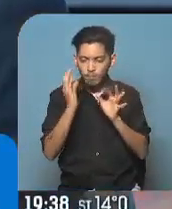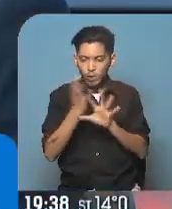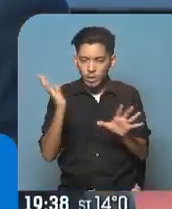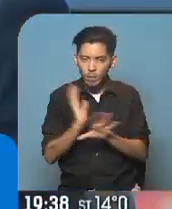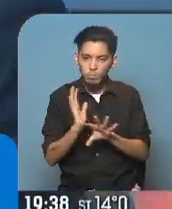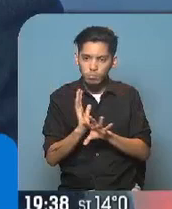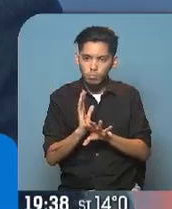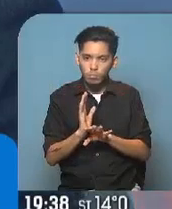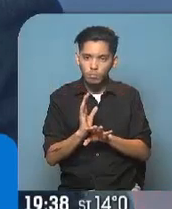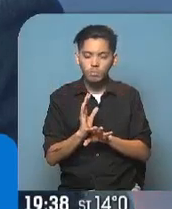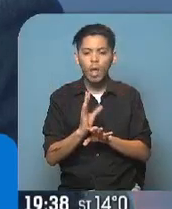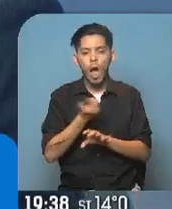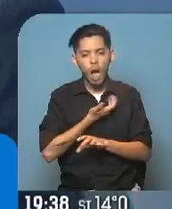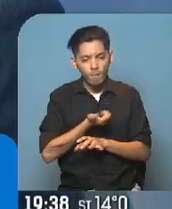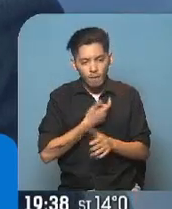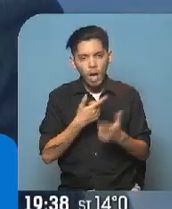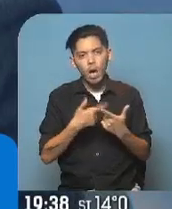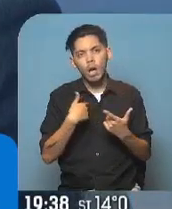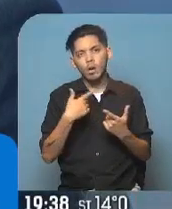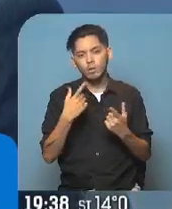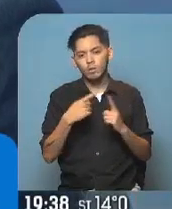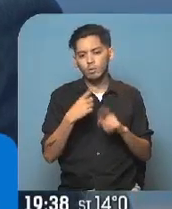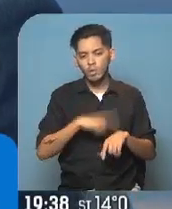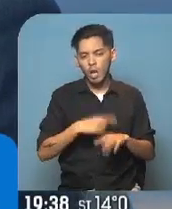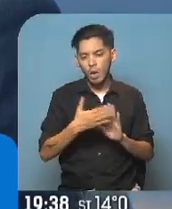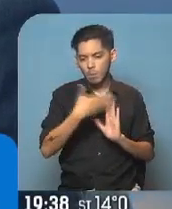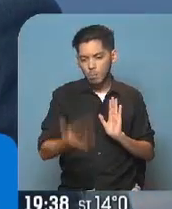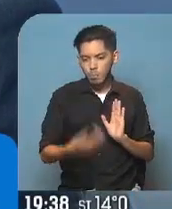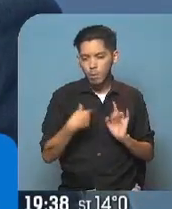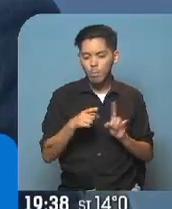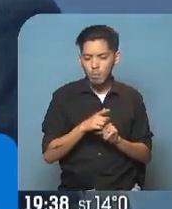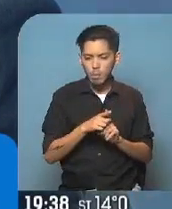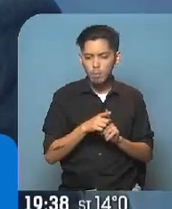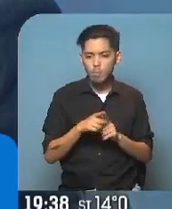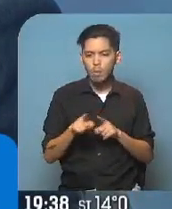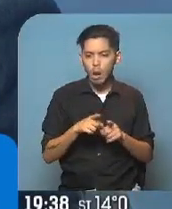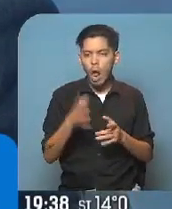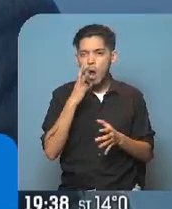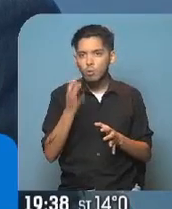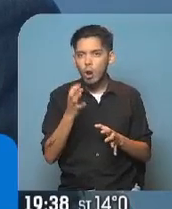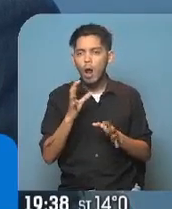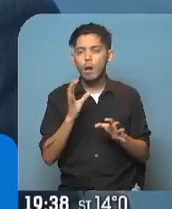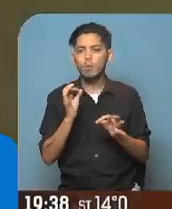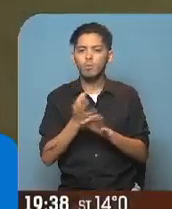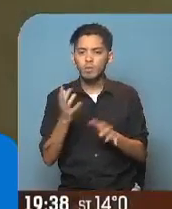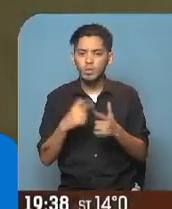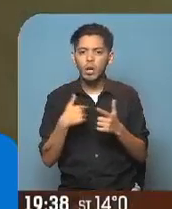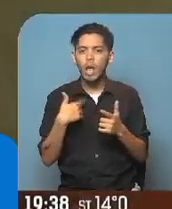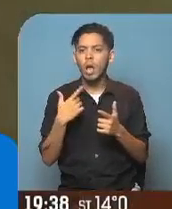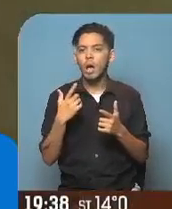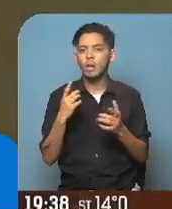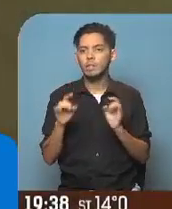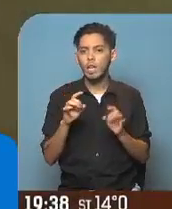en mundial debiera tener algún especialista un psicólogo que acompañará el equipo no lo tiene que yo sepa